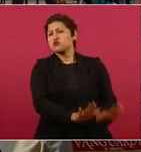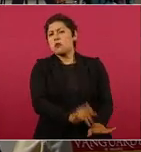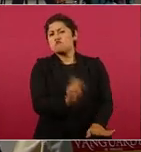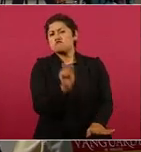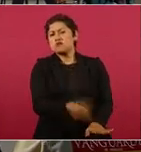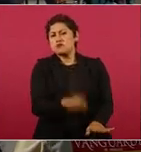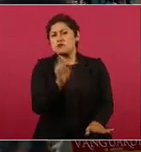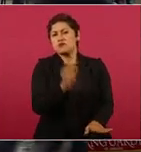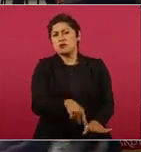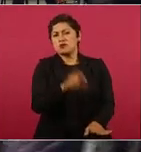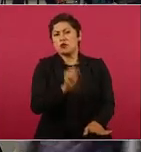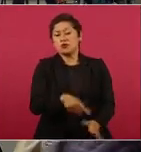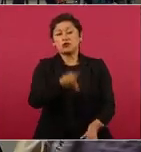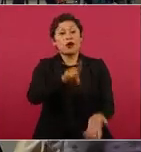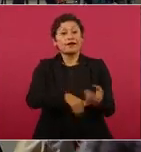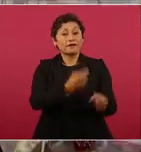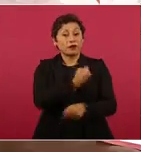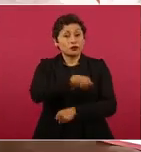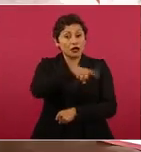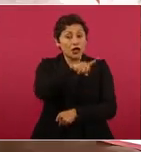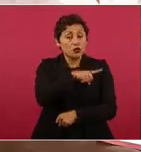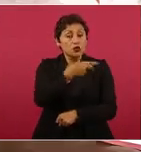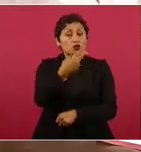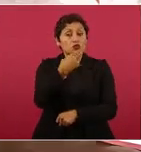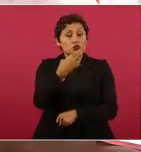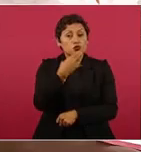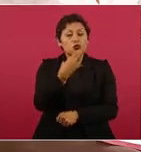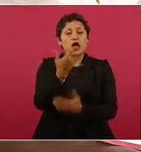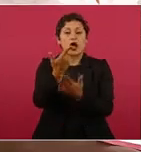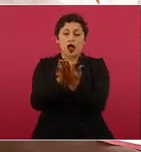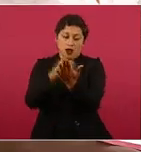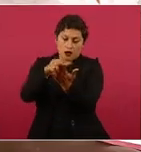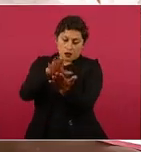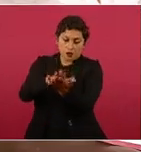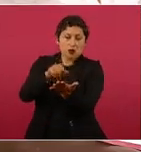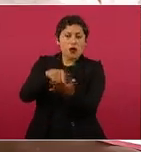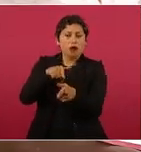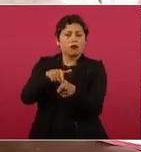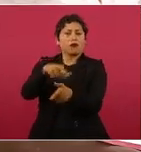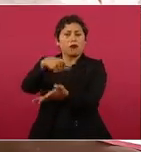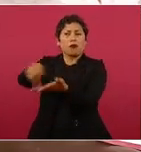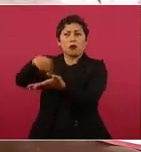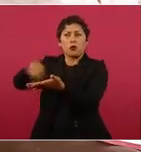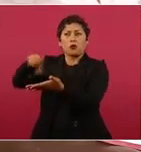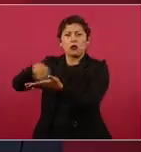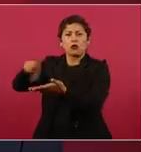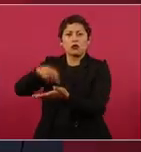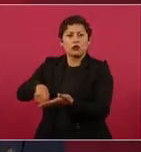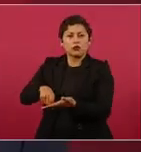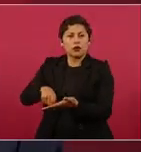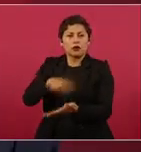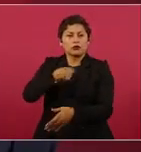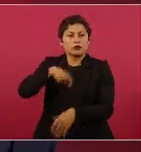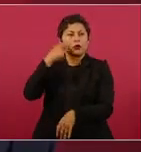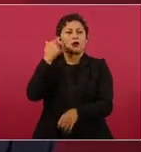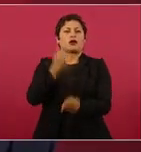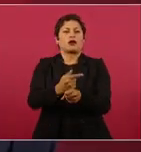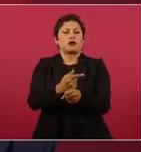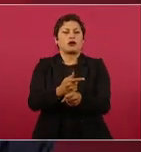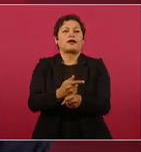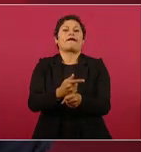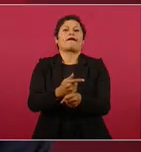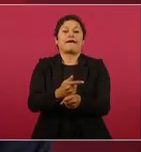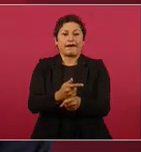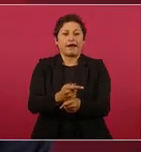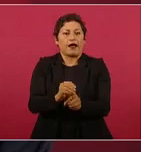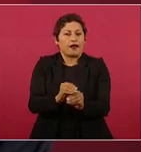llamado cuadro básico, como en los catálogos de compra, y que la razón por la que permanecían ahí es porque hay grupos de interés